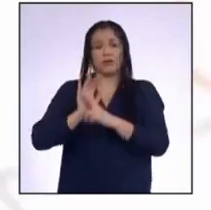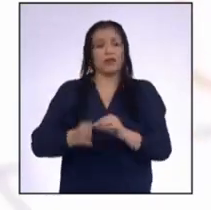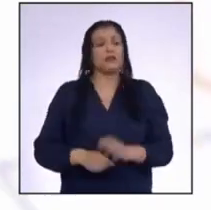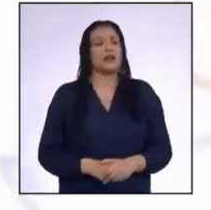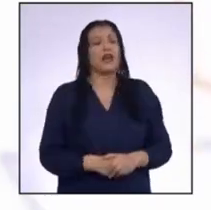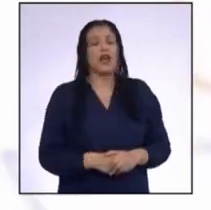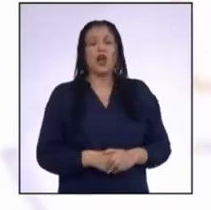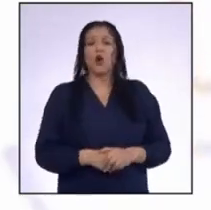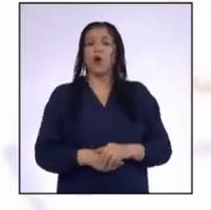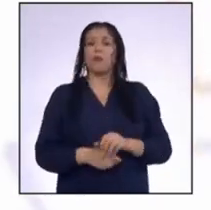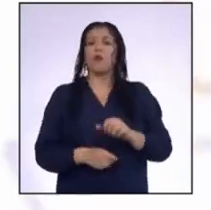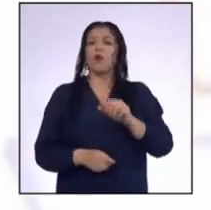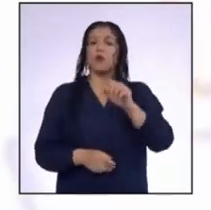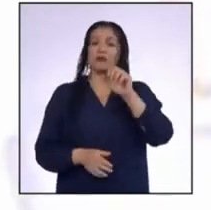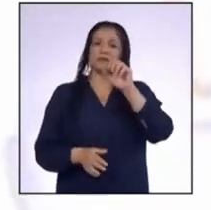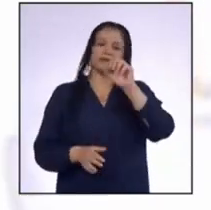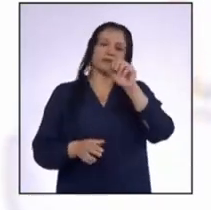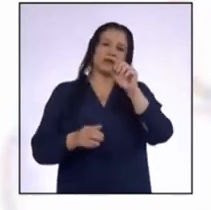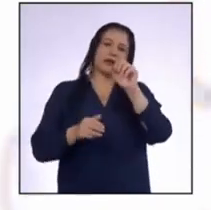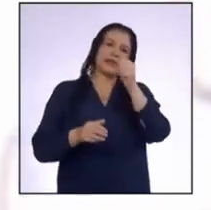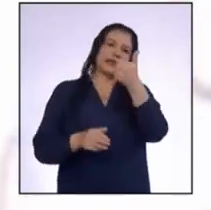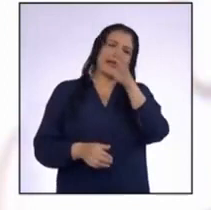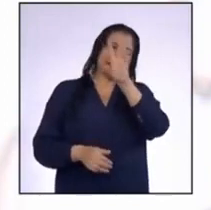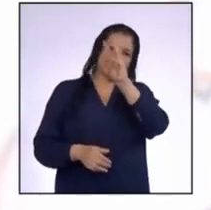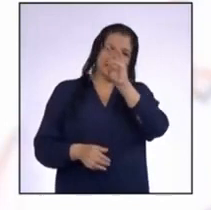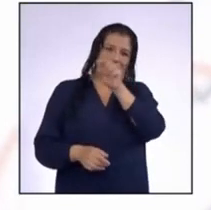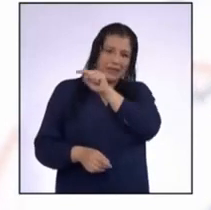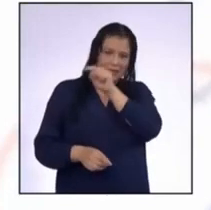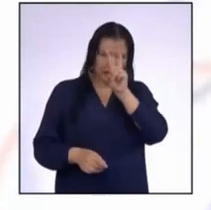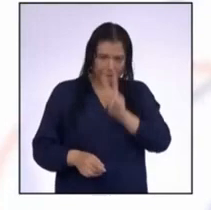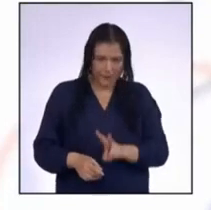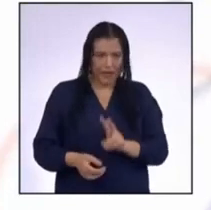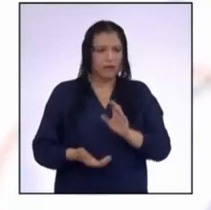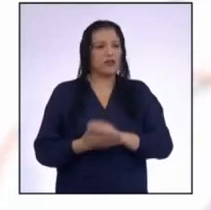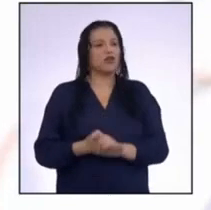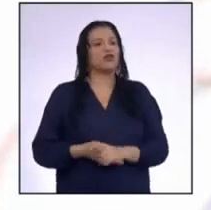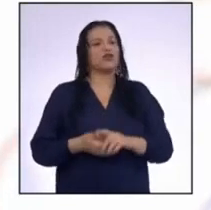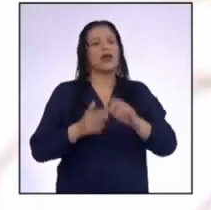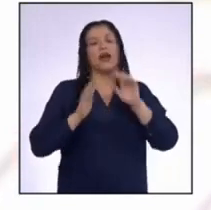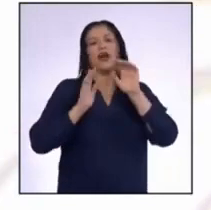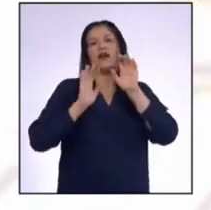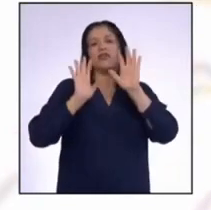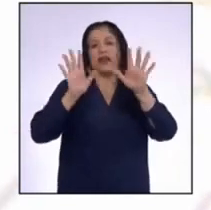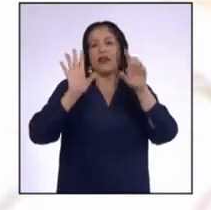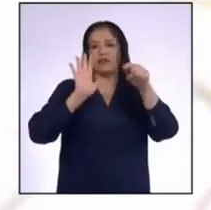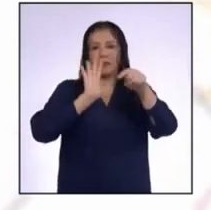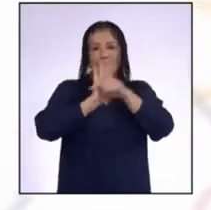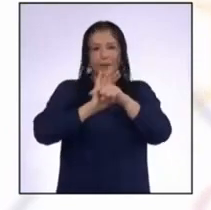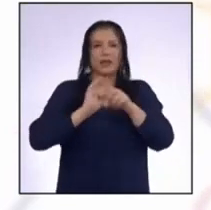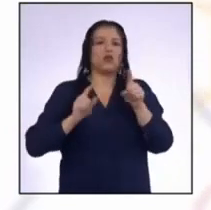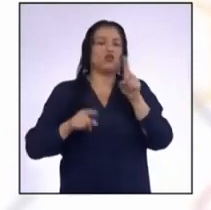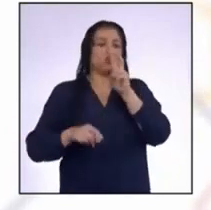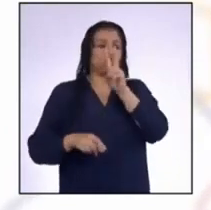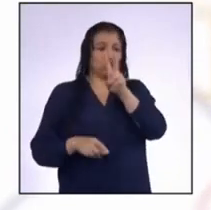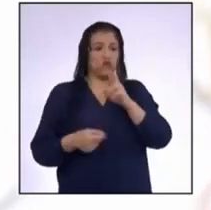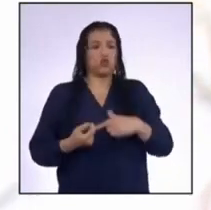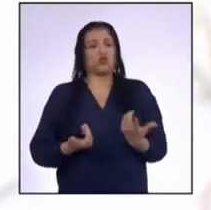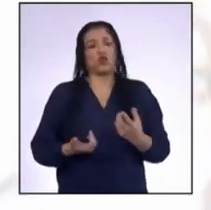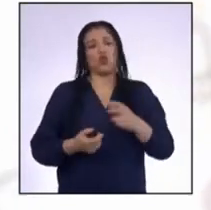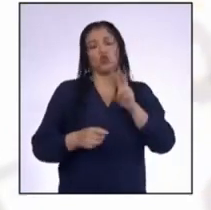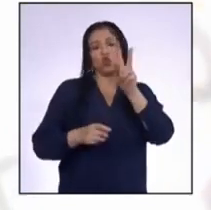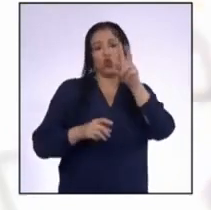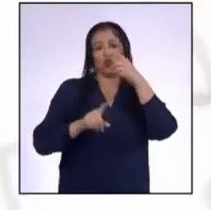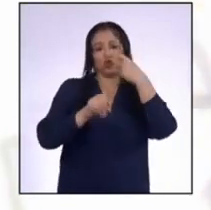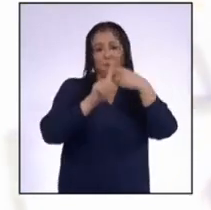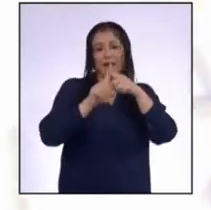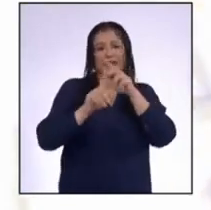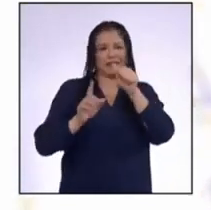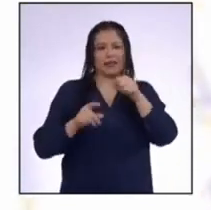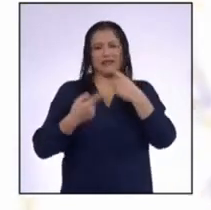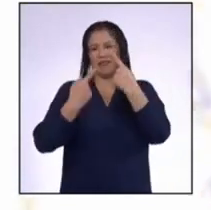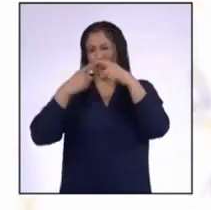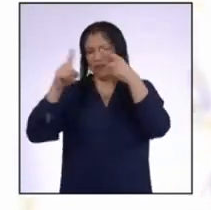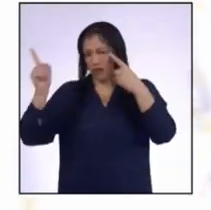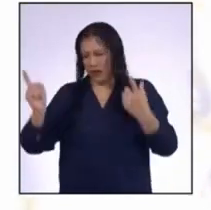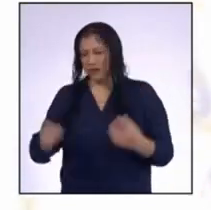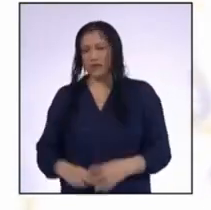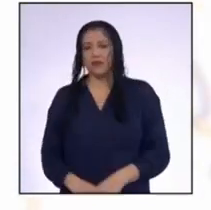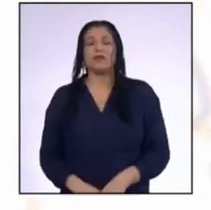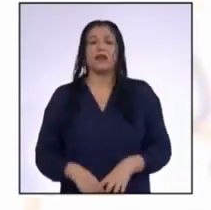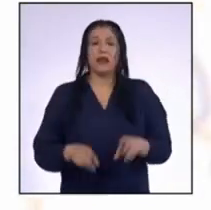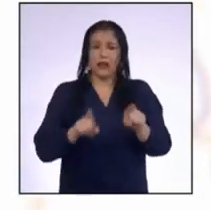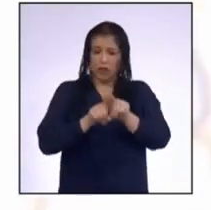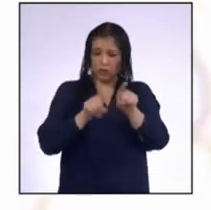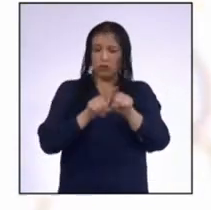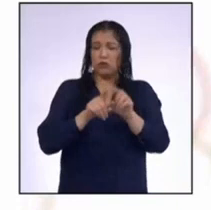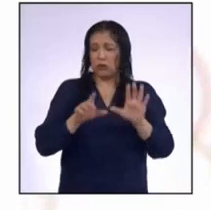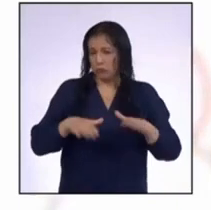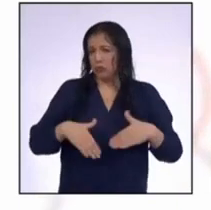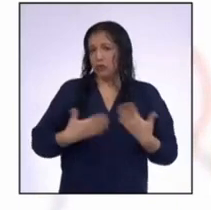16 medios, 10 menos 2, 2 más 6, 80 décimos, entre otras opciones. Esto también